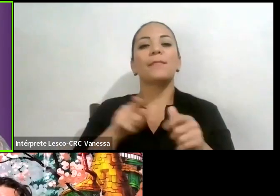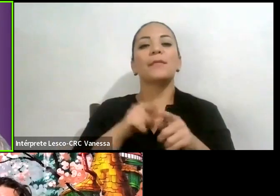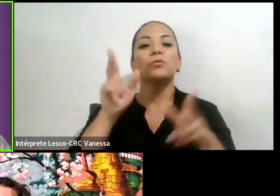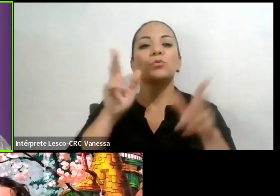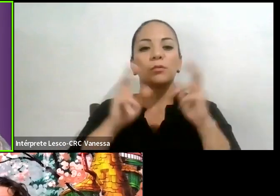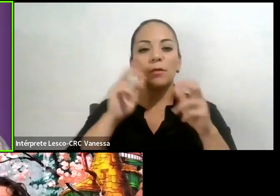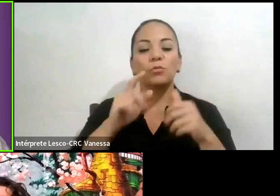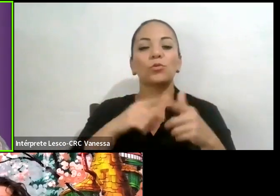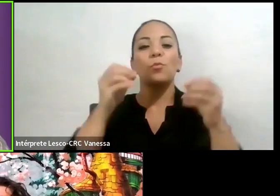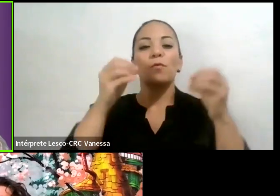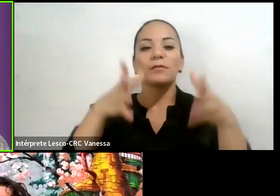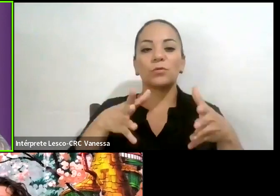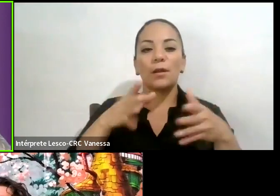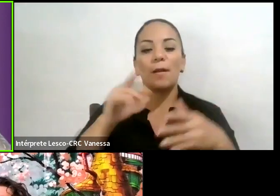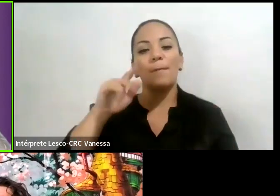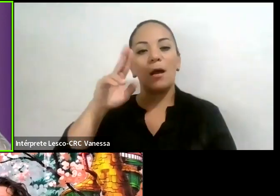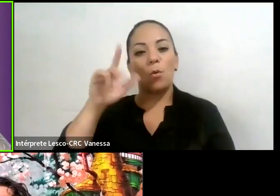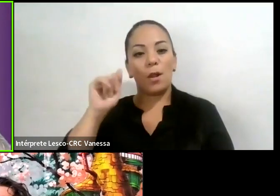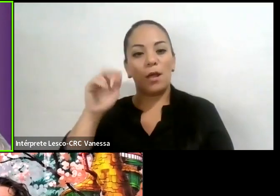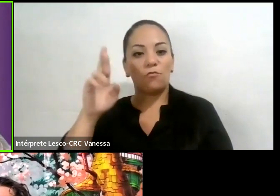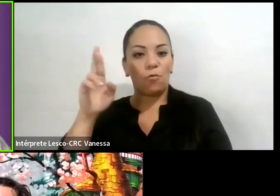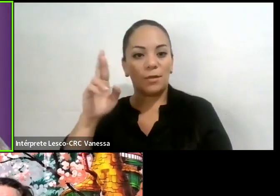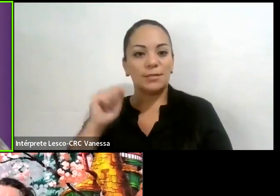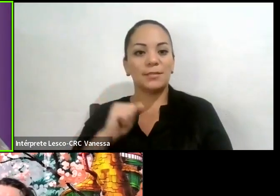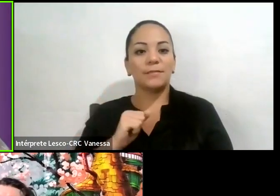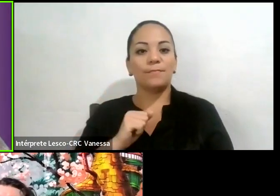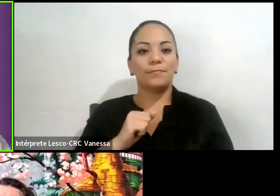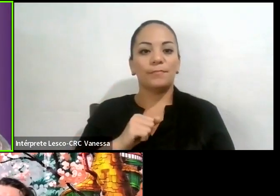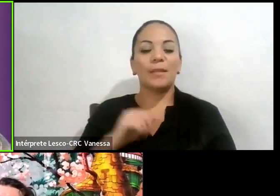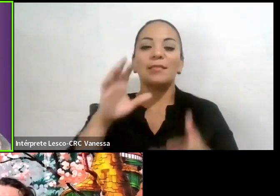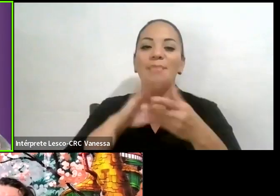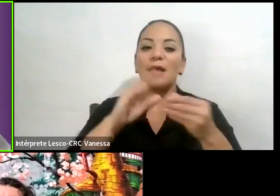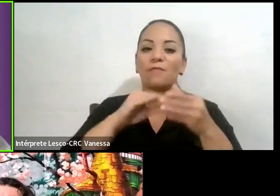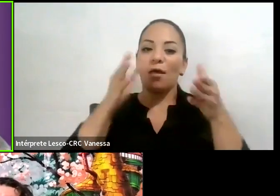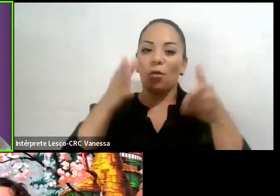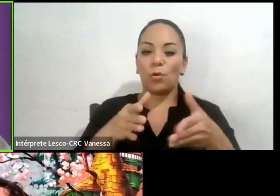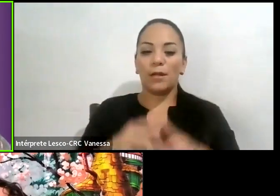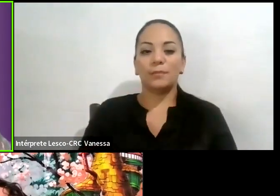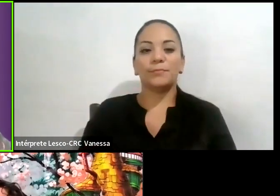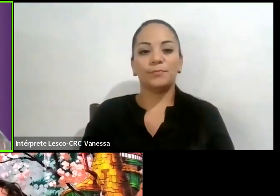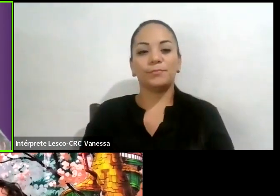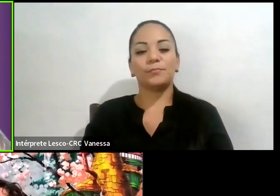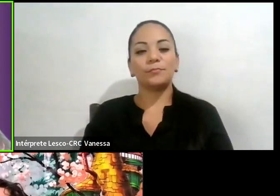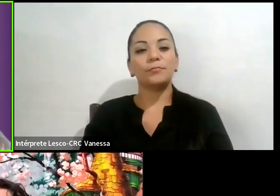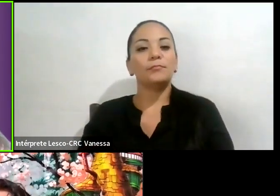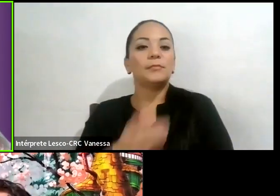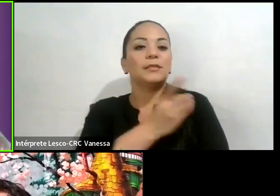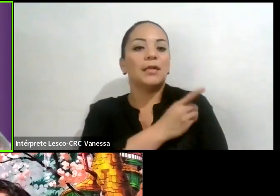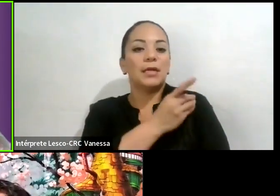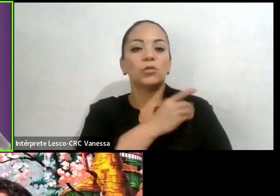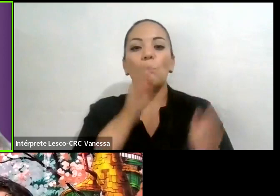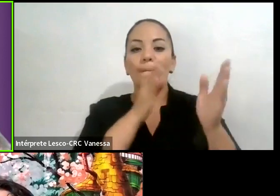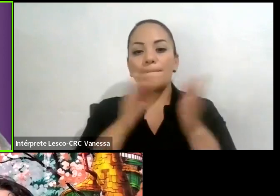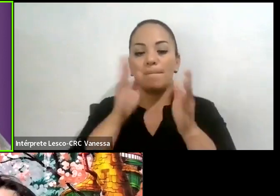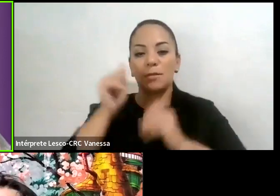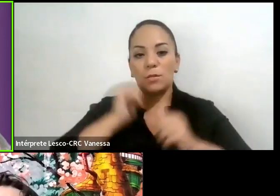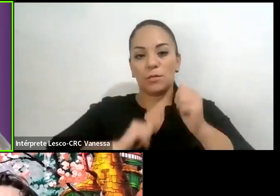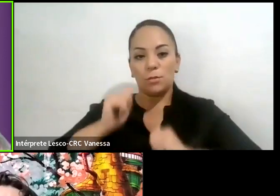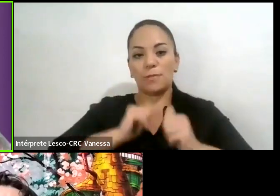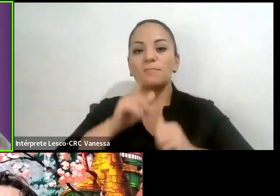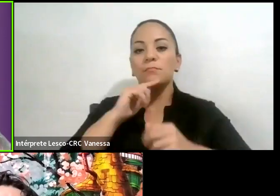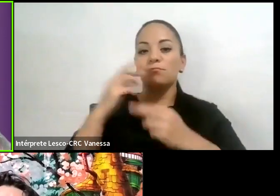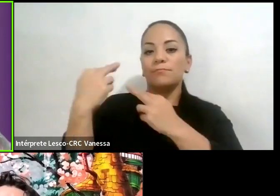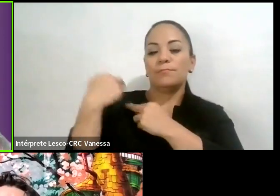la profesora Paula Rojas Amador como la narradora. La dirección y la preparación actoral estuvo a